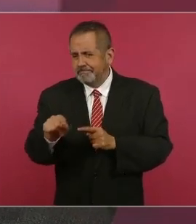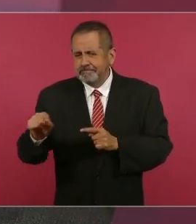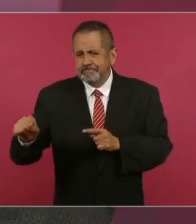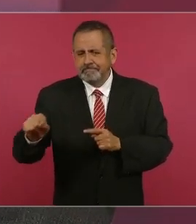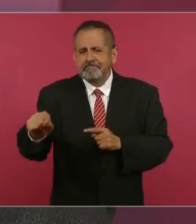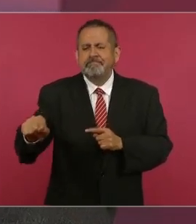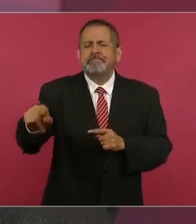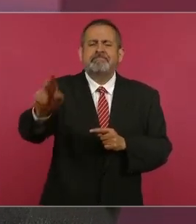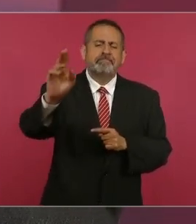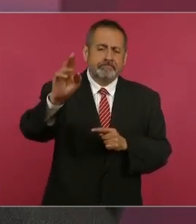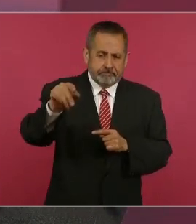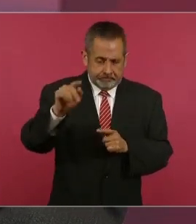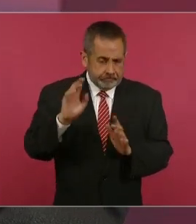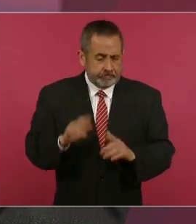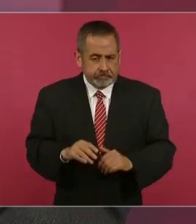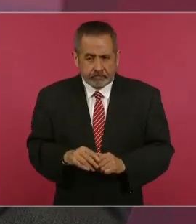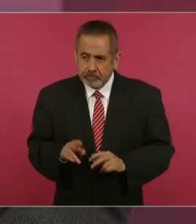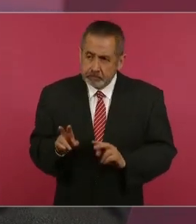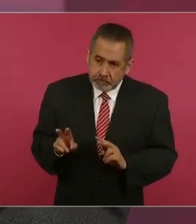Y